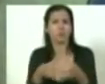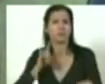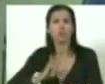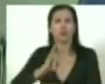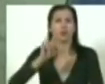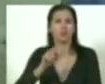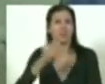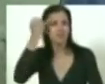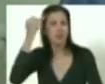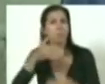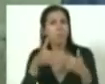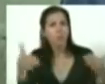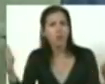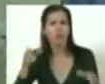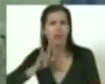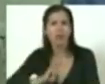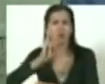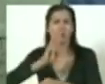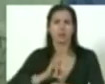populares.